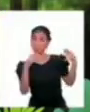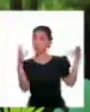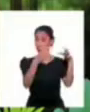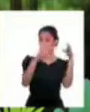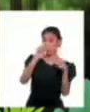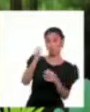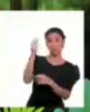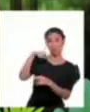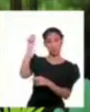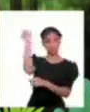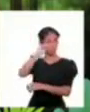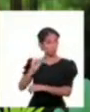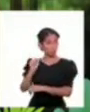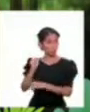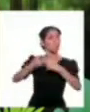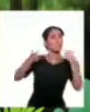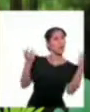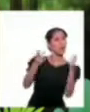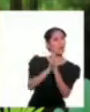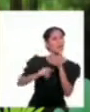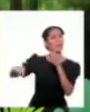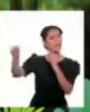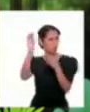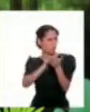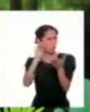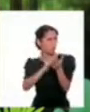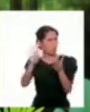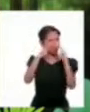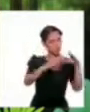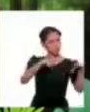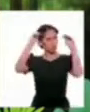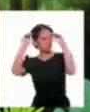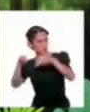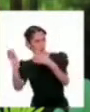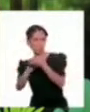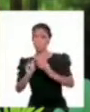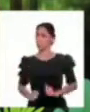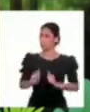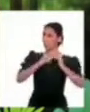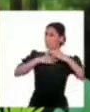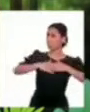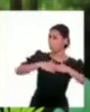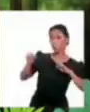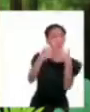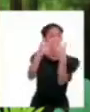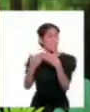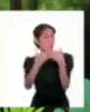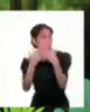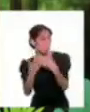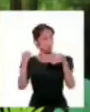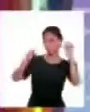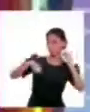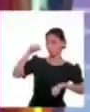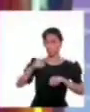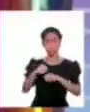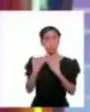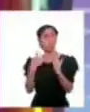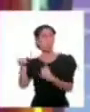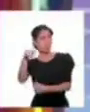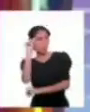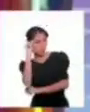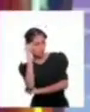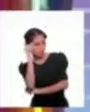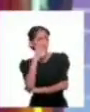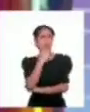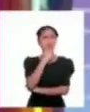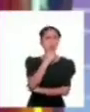rabonas habrán vuelto a su hogar para retomar su vida familiar o sus estudios. Tal vez, sí, claro. Como recordarás,